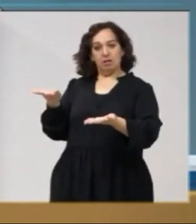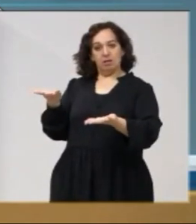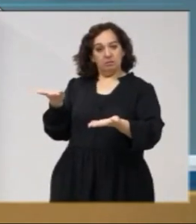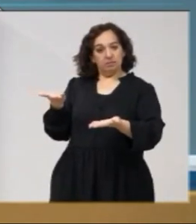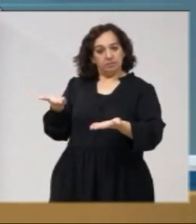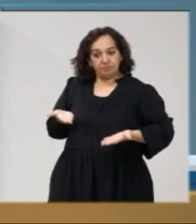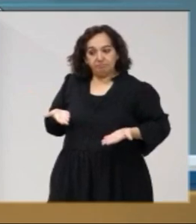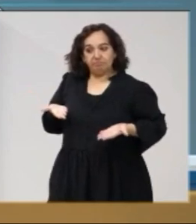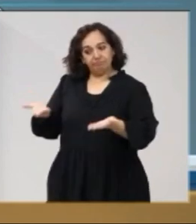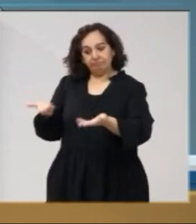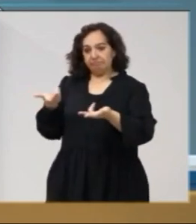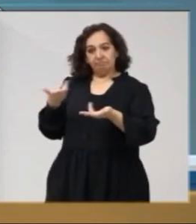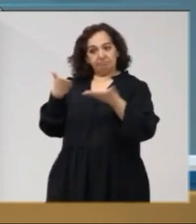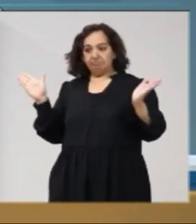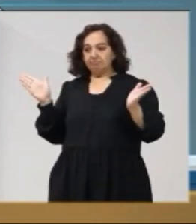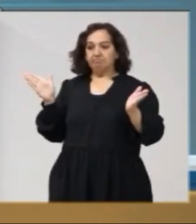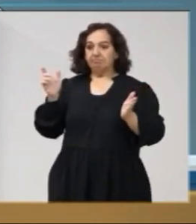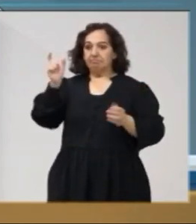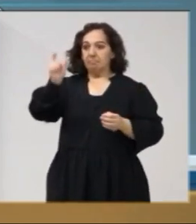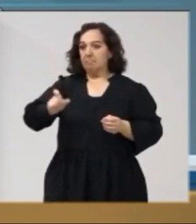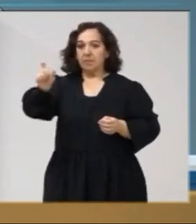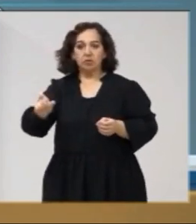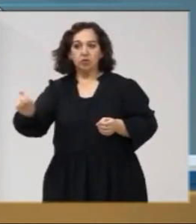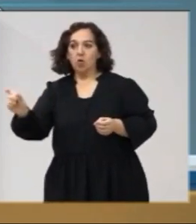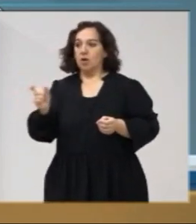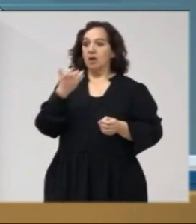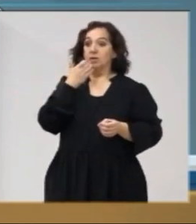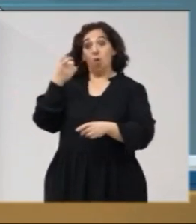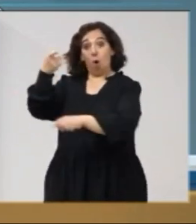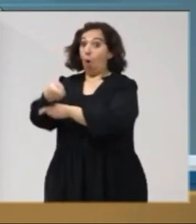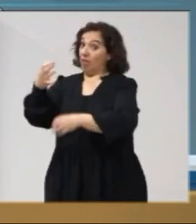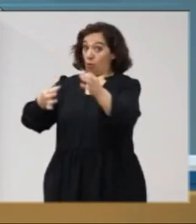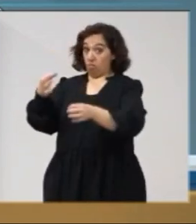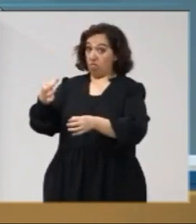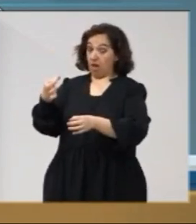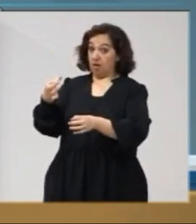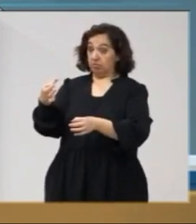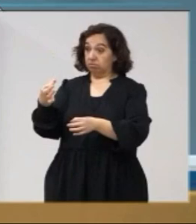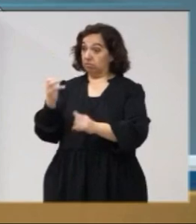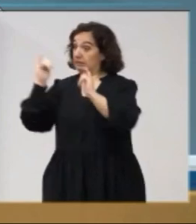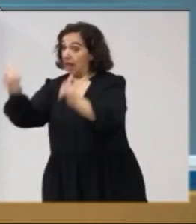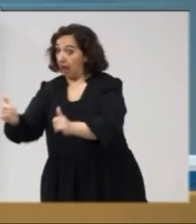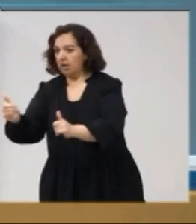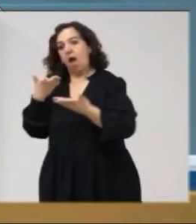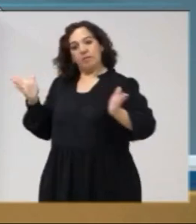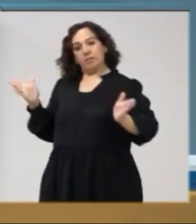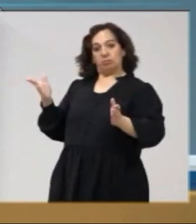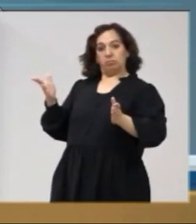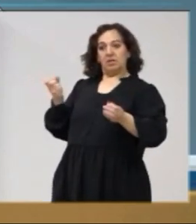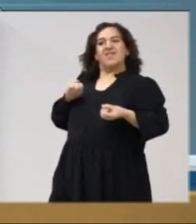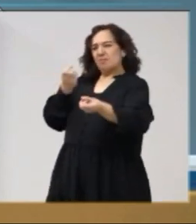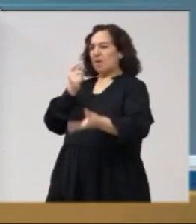de las personas que con orden judicial estén llegando allí e infórmame